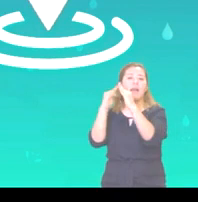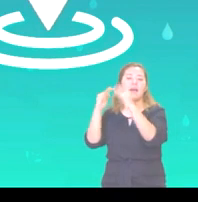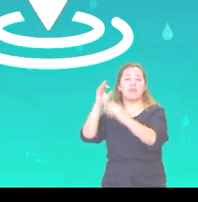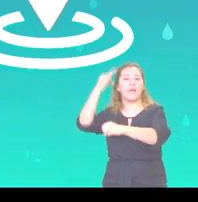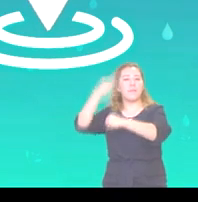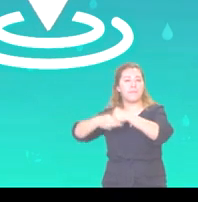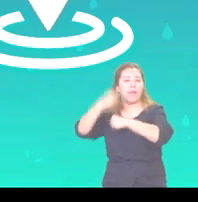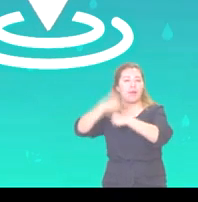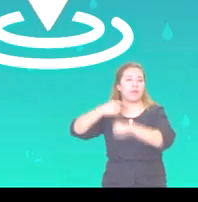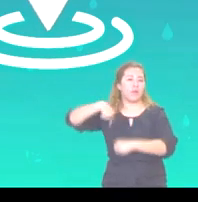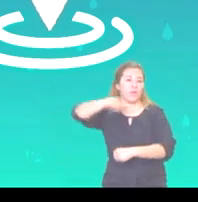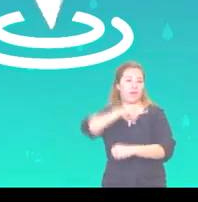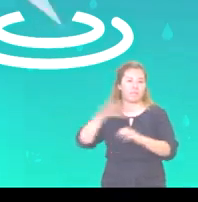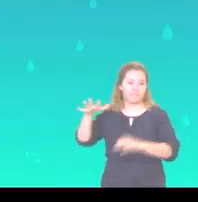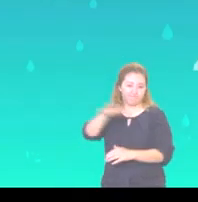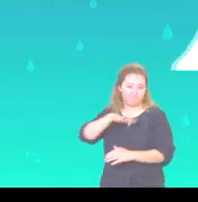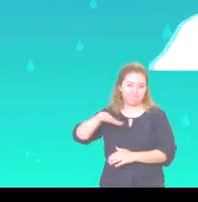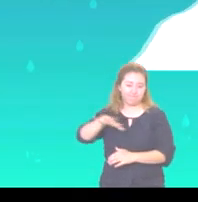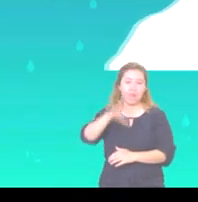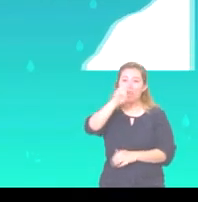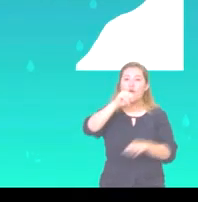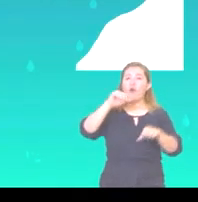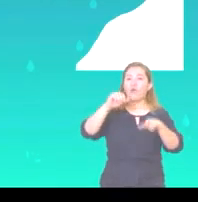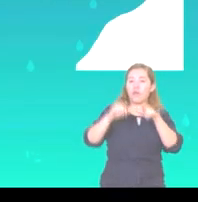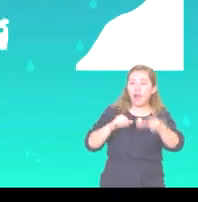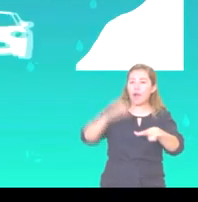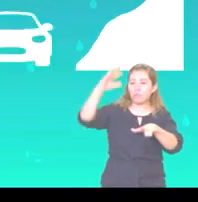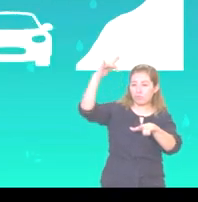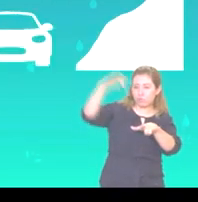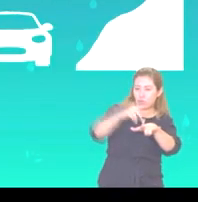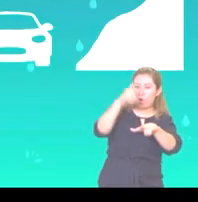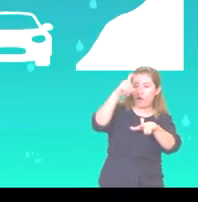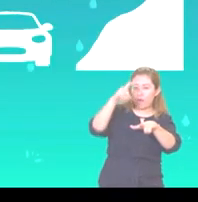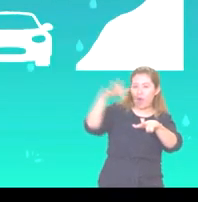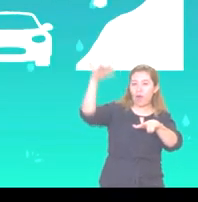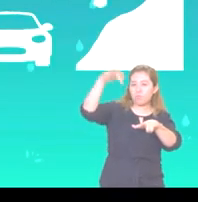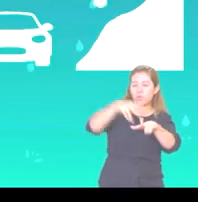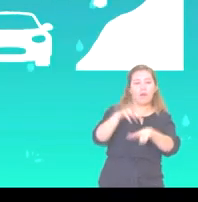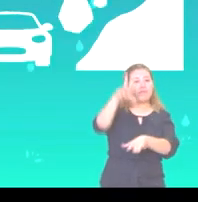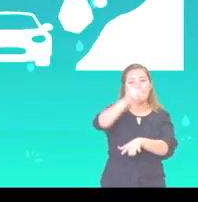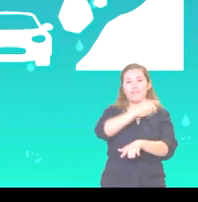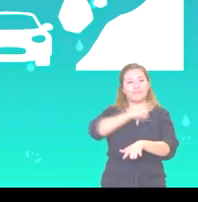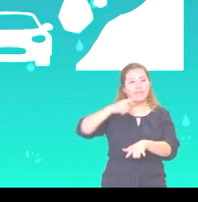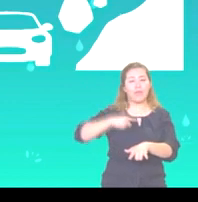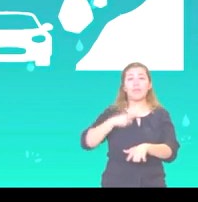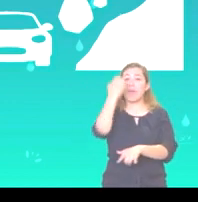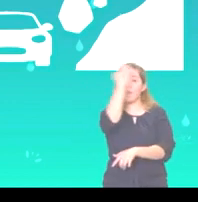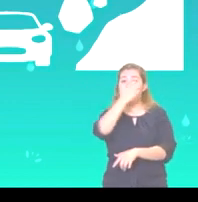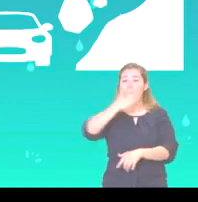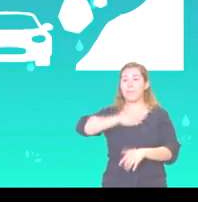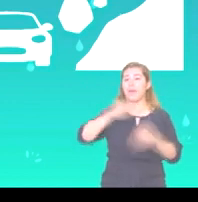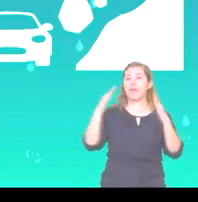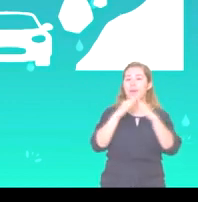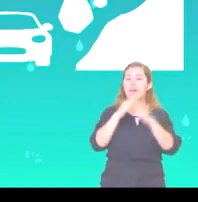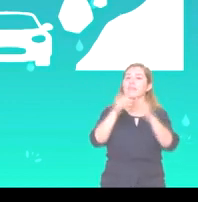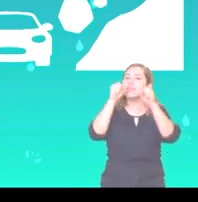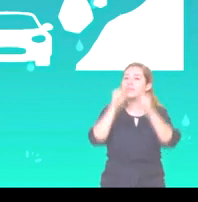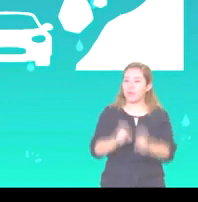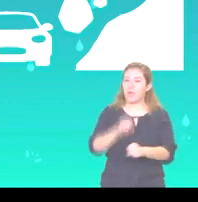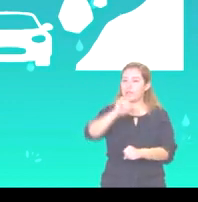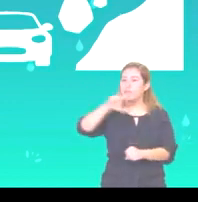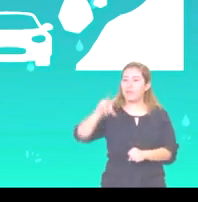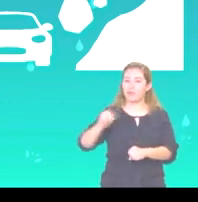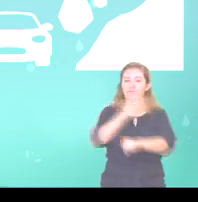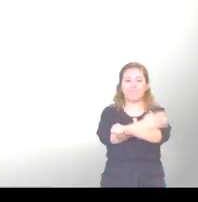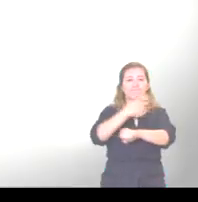refugios temporales en nuestra comunidad. No dejemos vehículos o estructuras en cauces de ríos y evaluemos si nuestra casa se encuentra en un